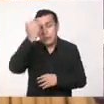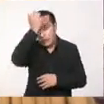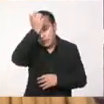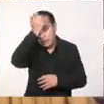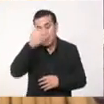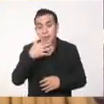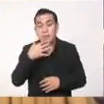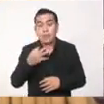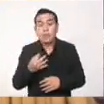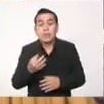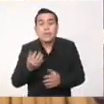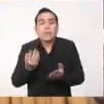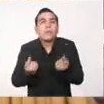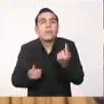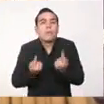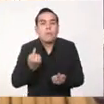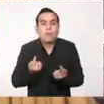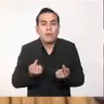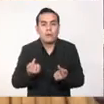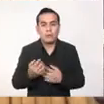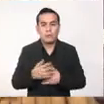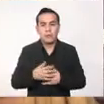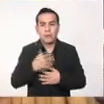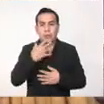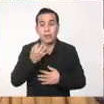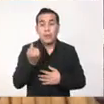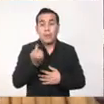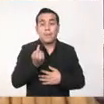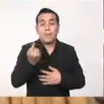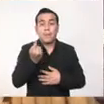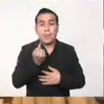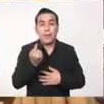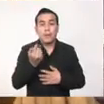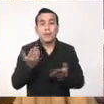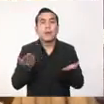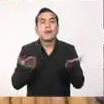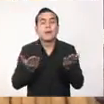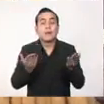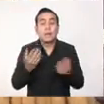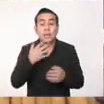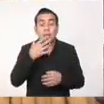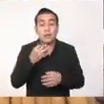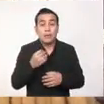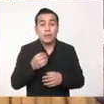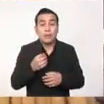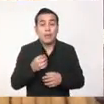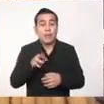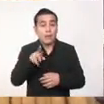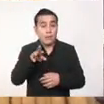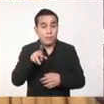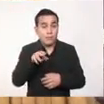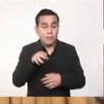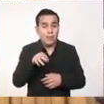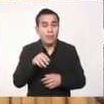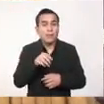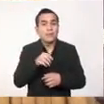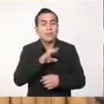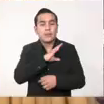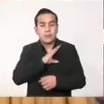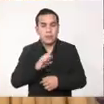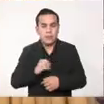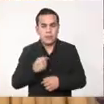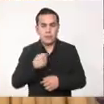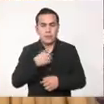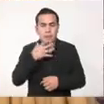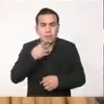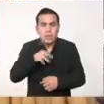creo que se trata de gente que tiene un aprecio por la democracia y que son amigos de El Salvador. Yo me